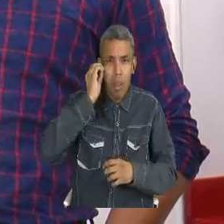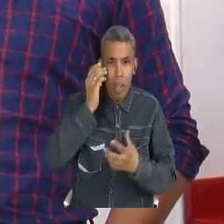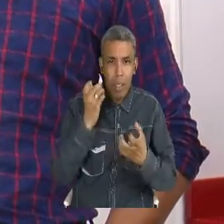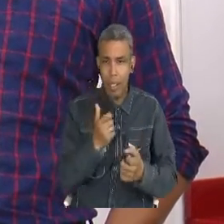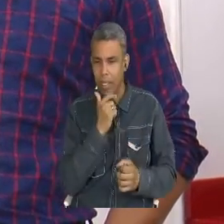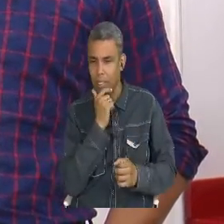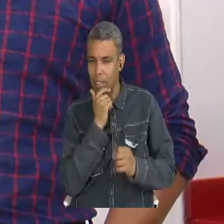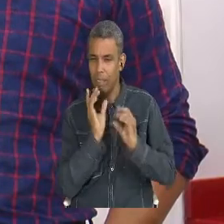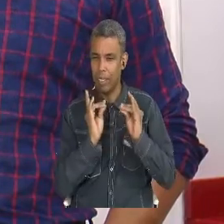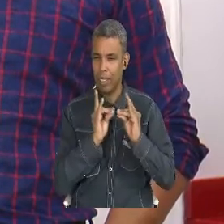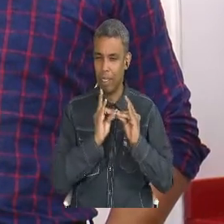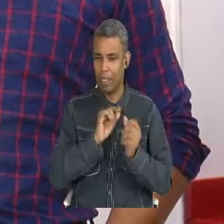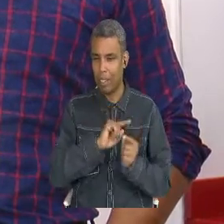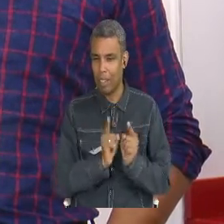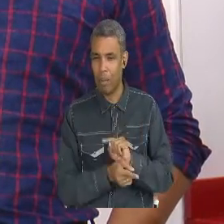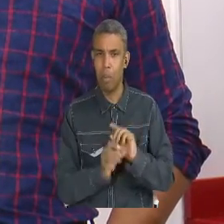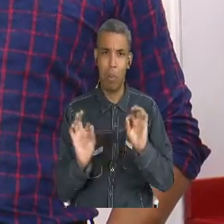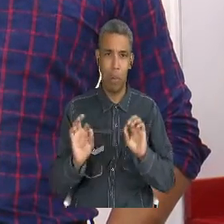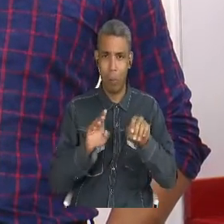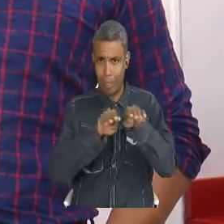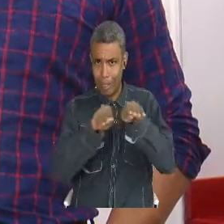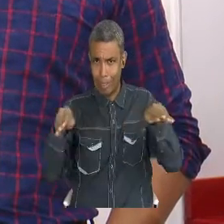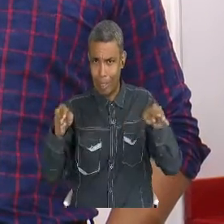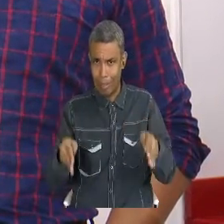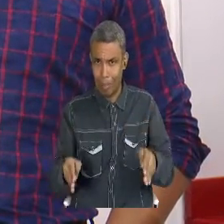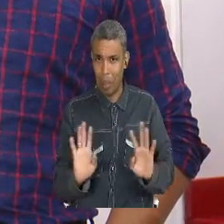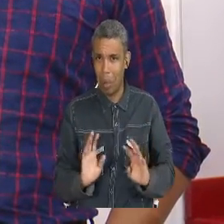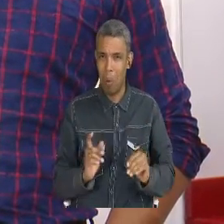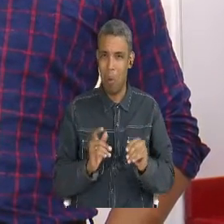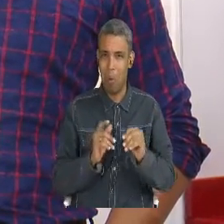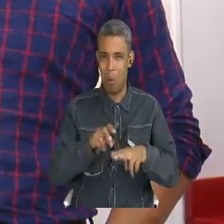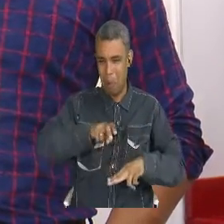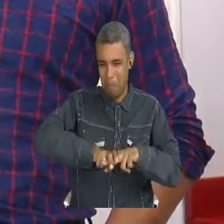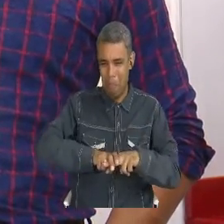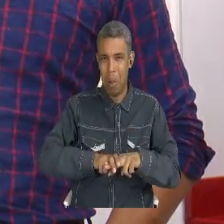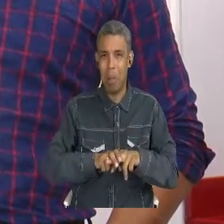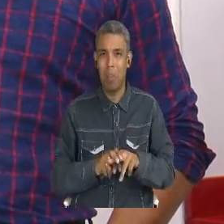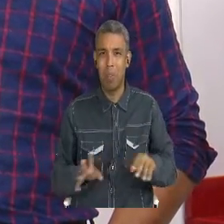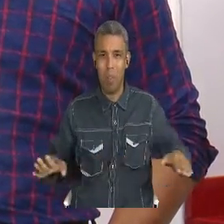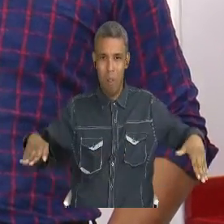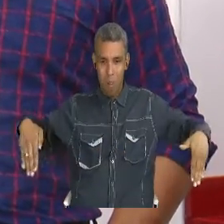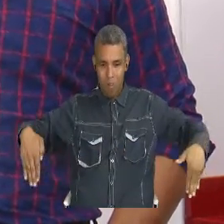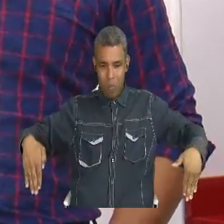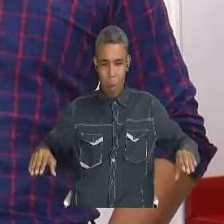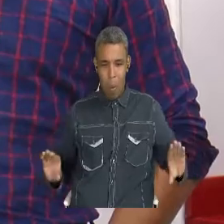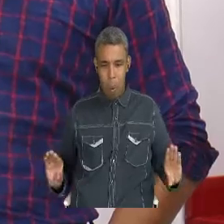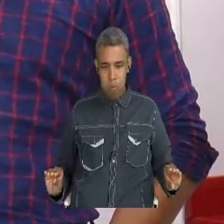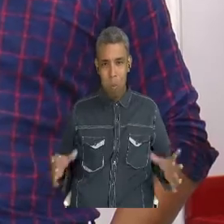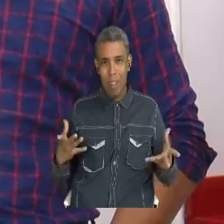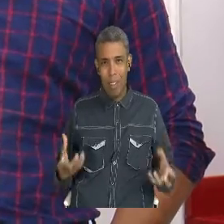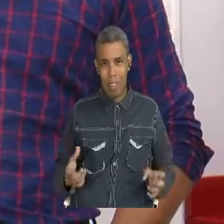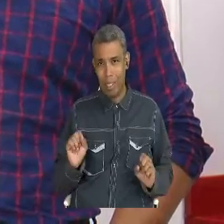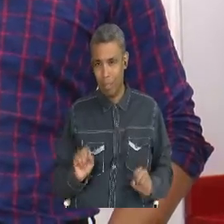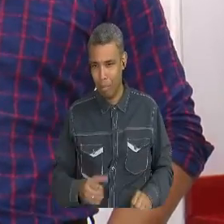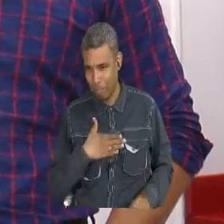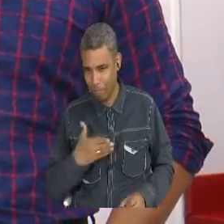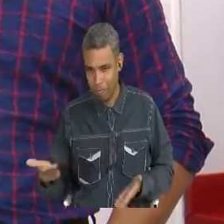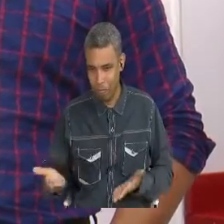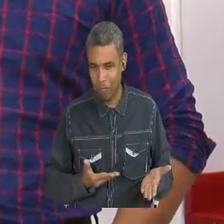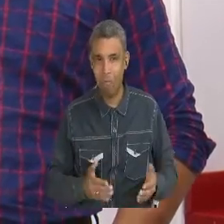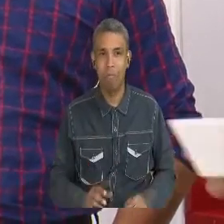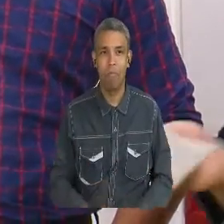alcoba, lo puede hacer precisamente con la Galería del Mueble Juan Carlos Bolaños o también con Víctor Bolaños. Ok, perfecto. Bueno,